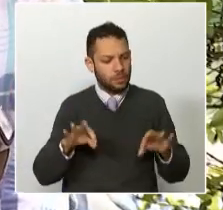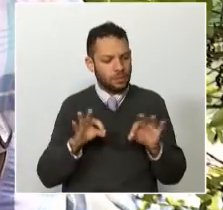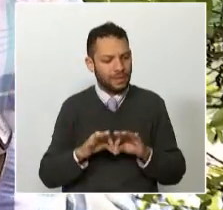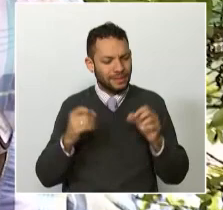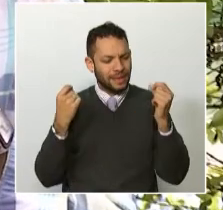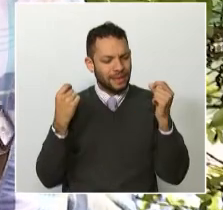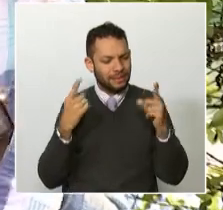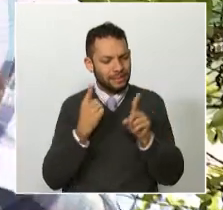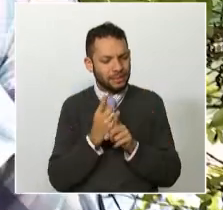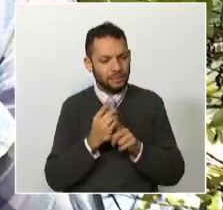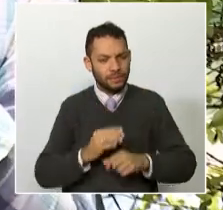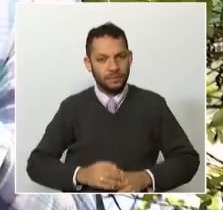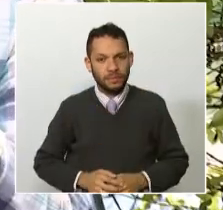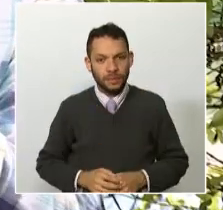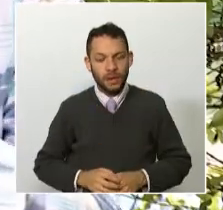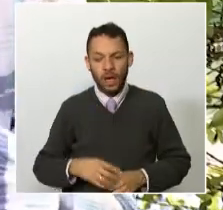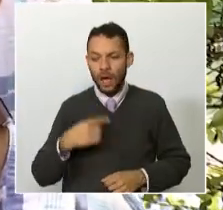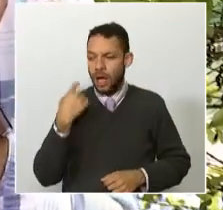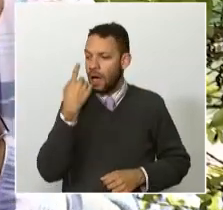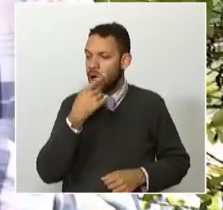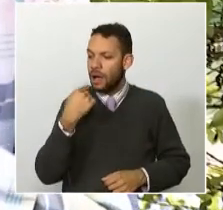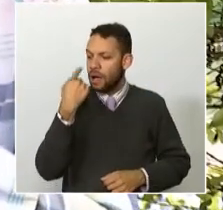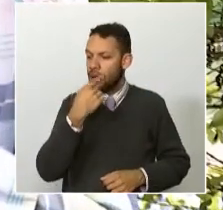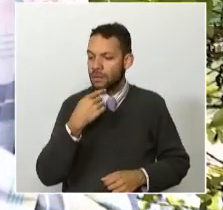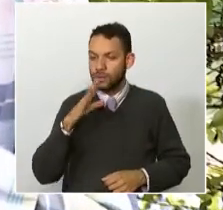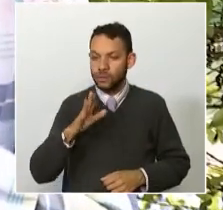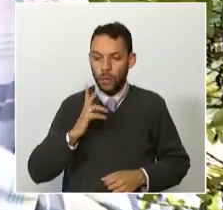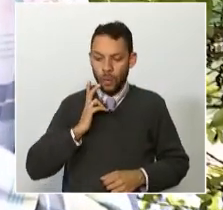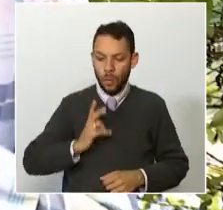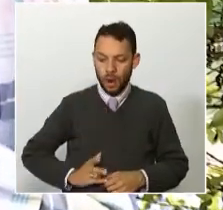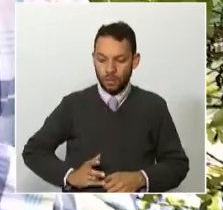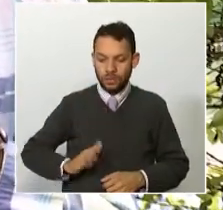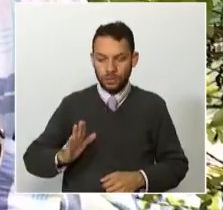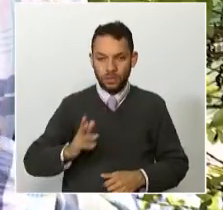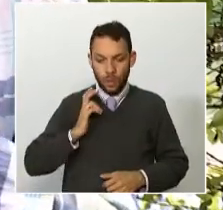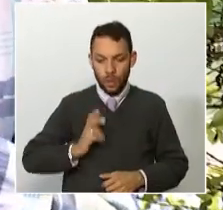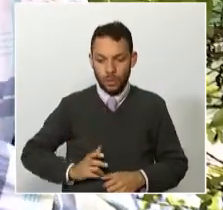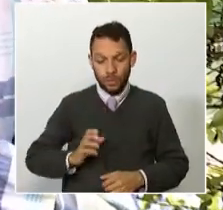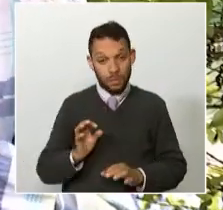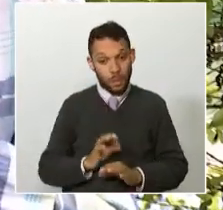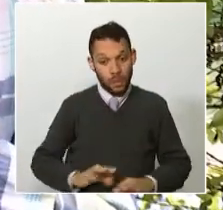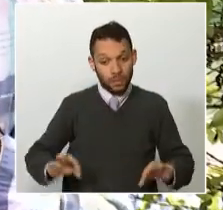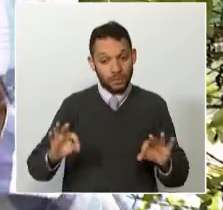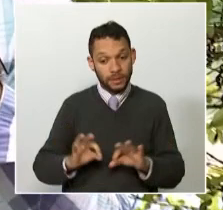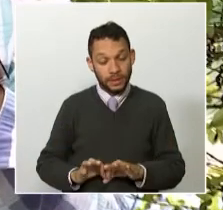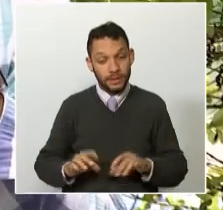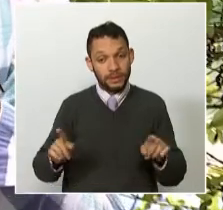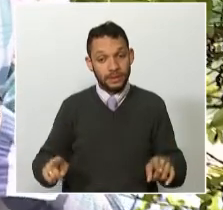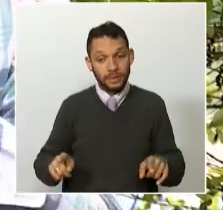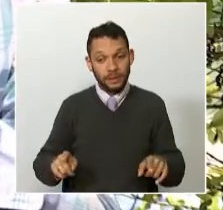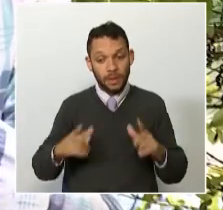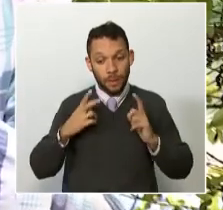entendamos, primero, que la boca hace parte del cuerpo humano y que la boca, en cada pieza